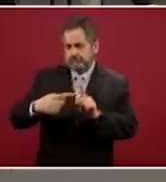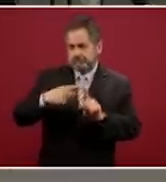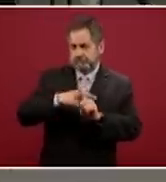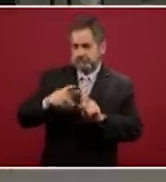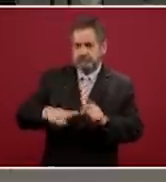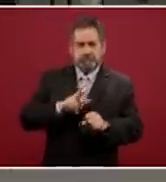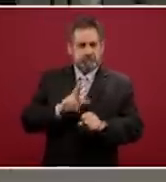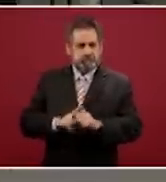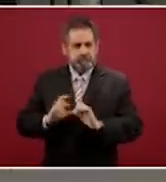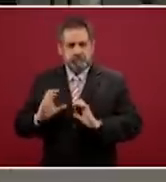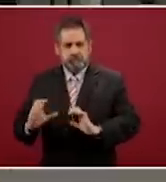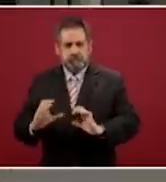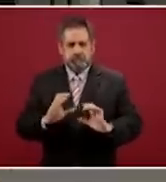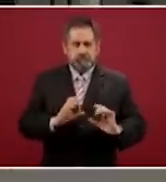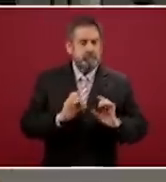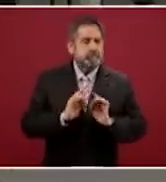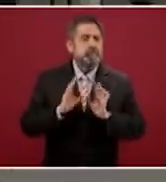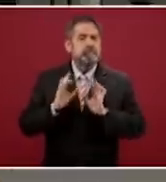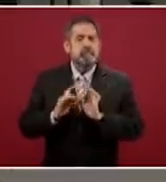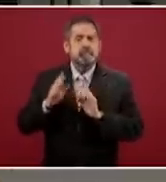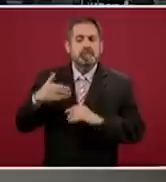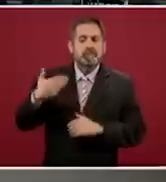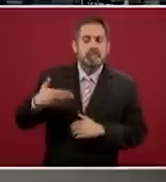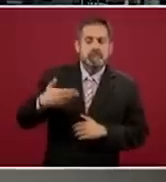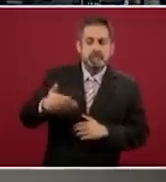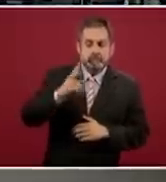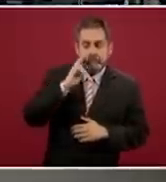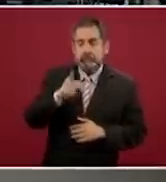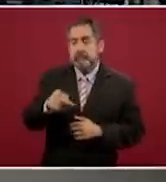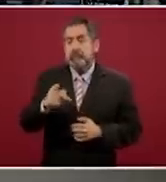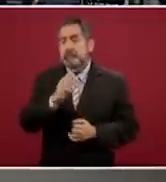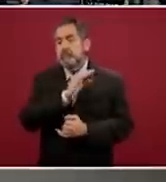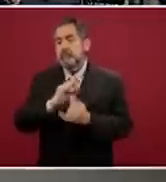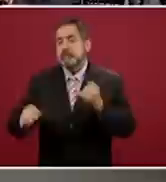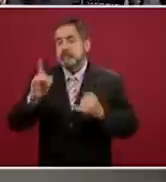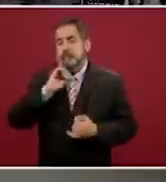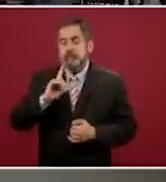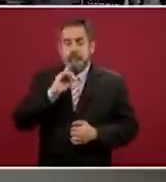a la situación. Vamos a dar paso a la última mujer, que es la compañera.